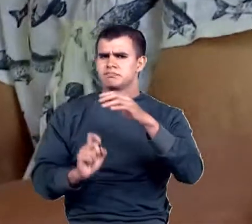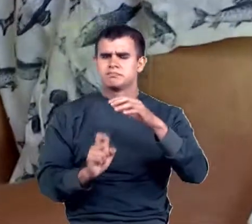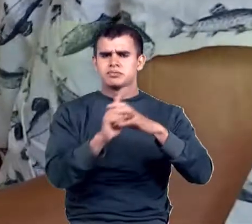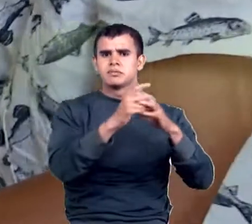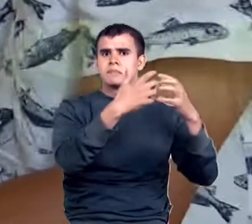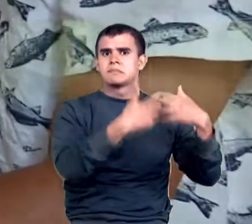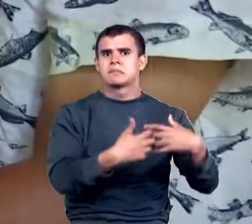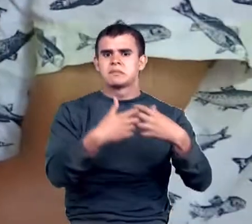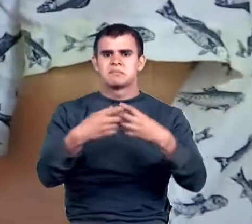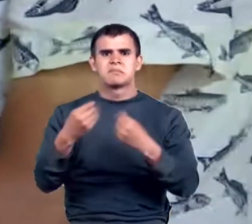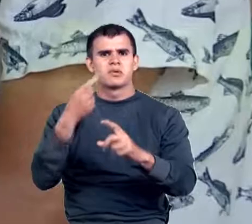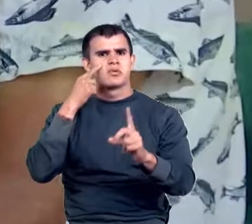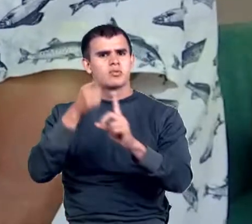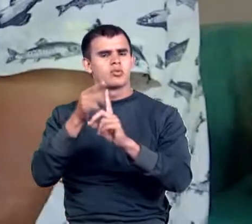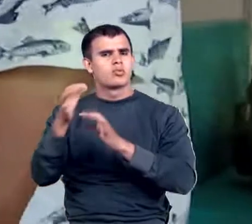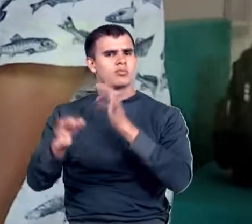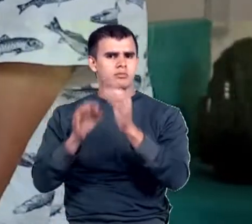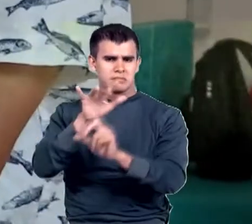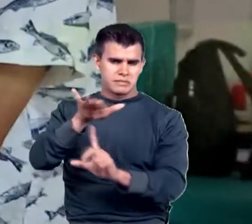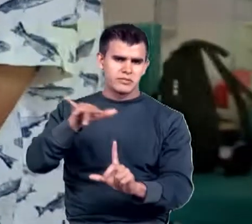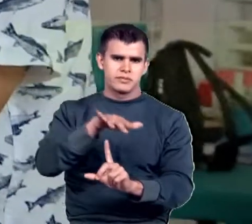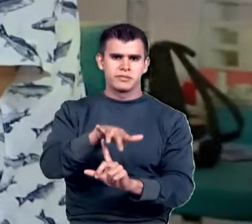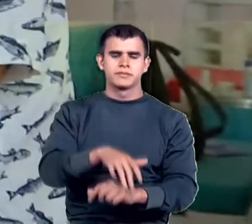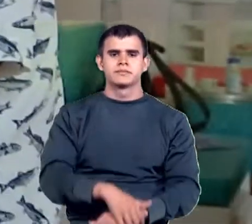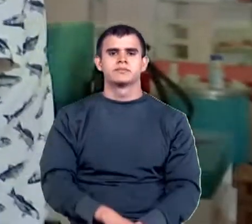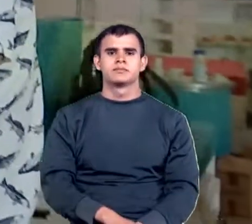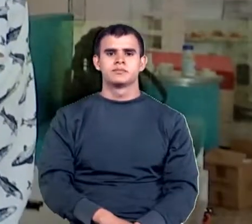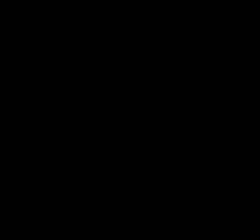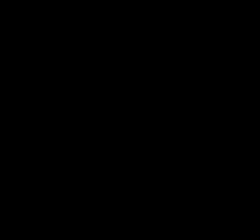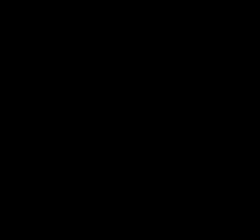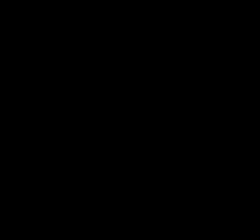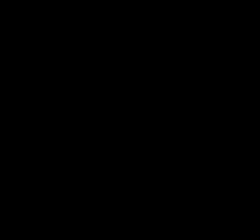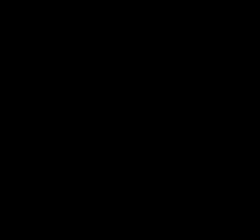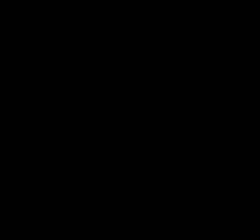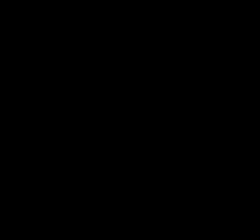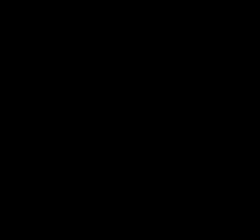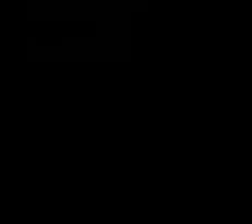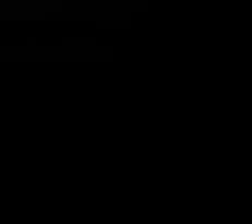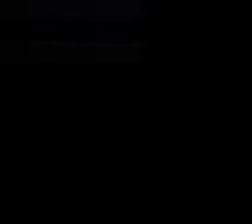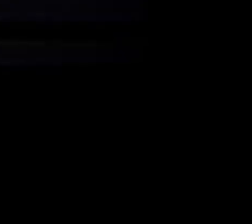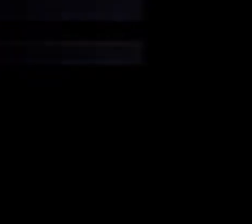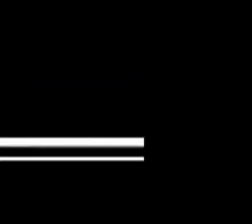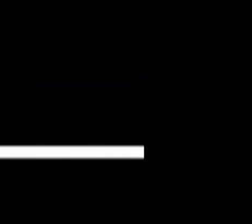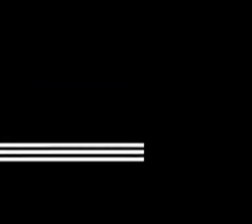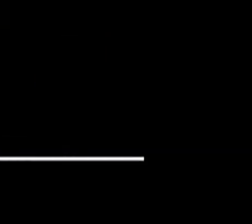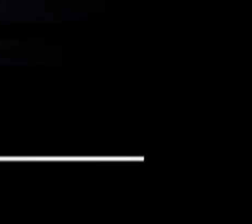nuevas empresas que están surgiendo para cuidar el medio ambiente.